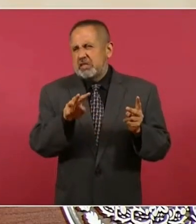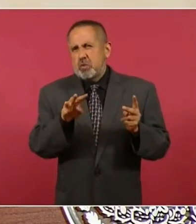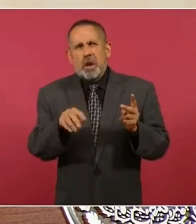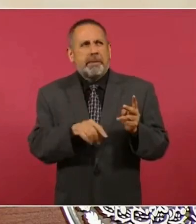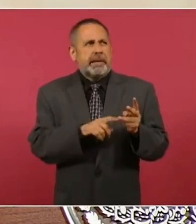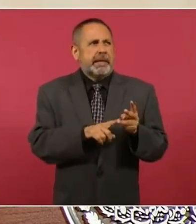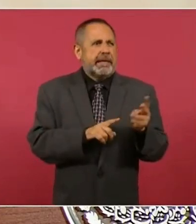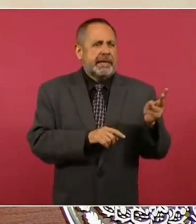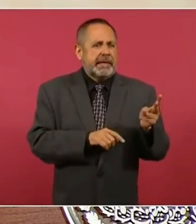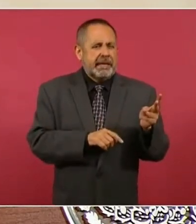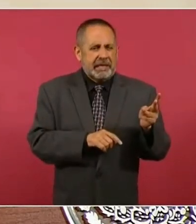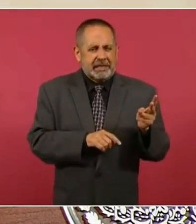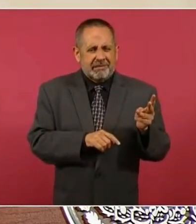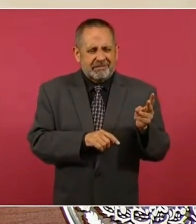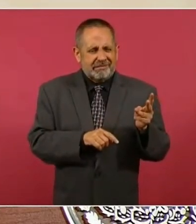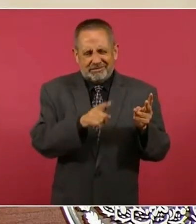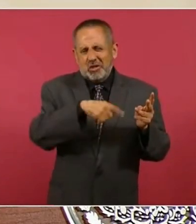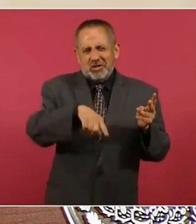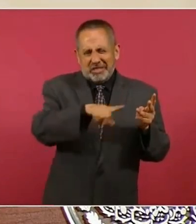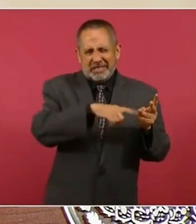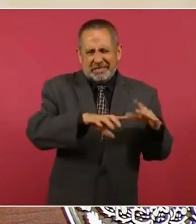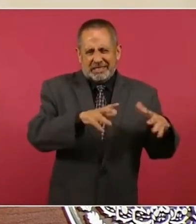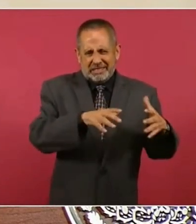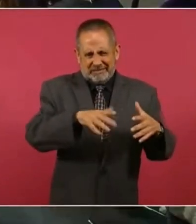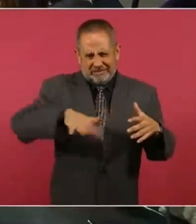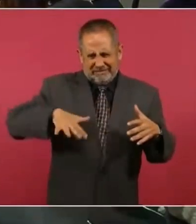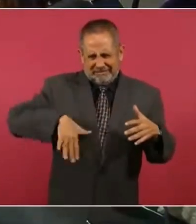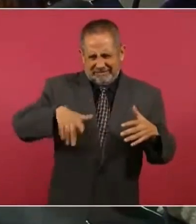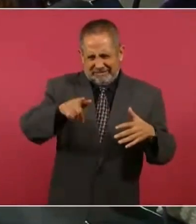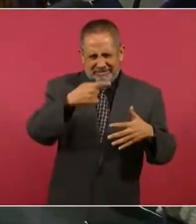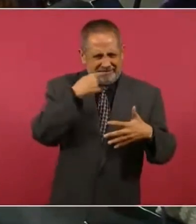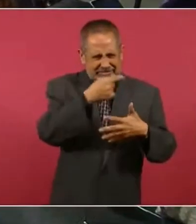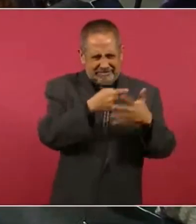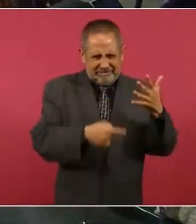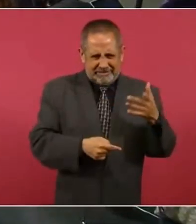19 y todos ellos, todos los que mencionaste,